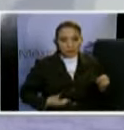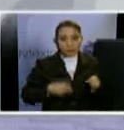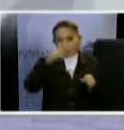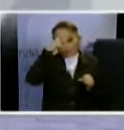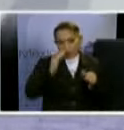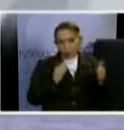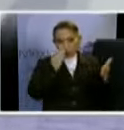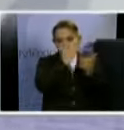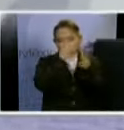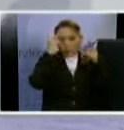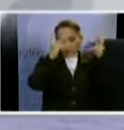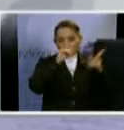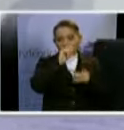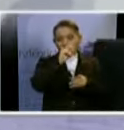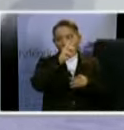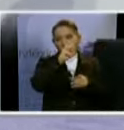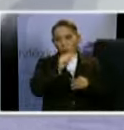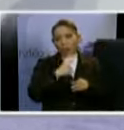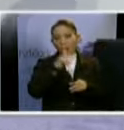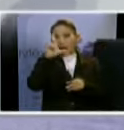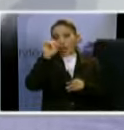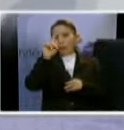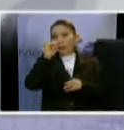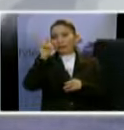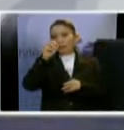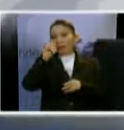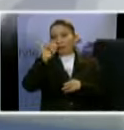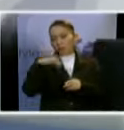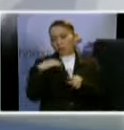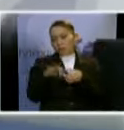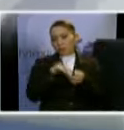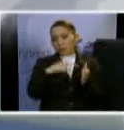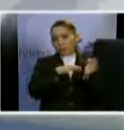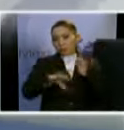visitó Ottawa fue el presidente López Mateos, tan cercano como